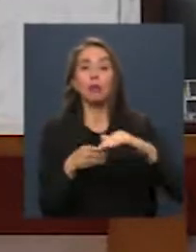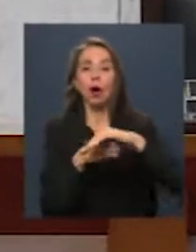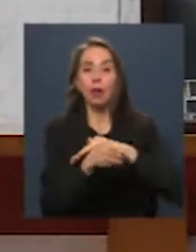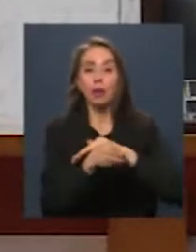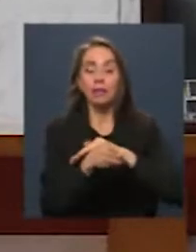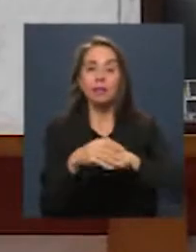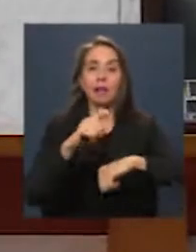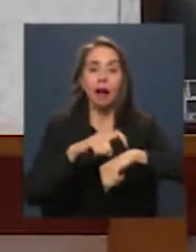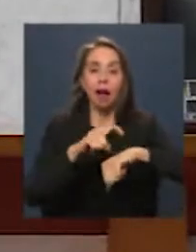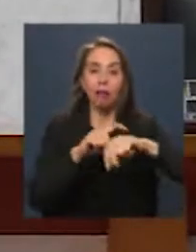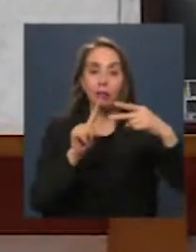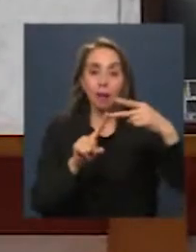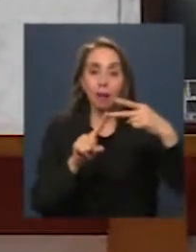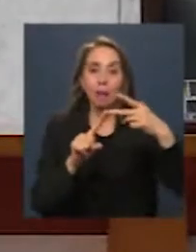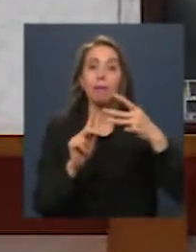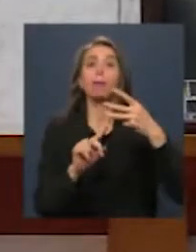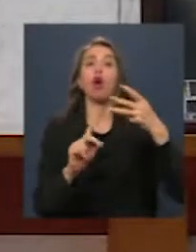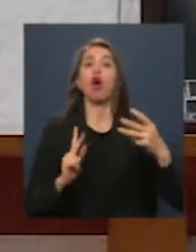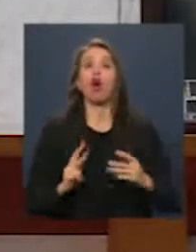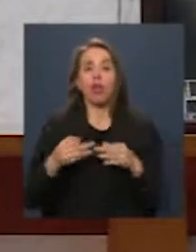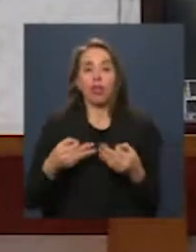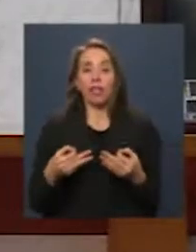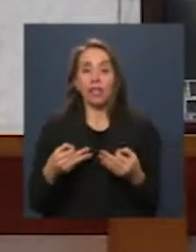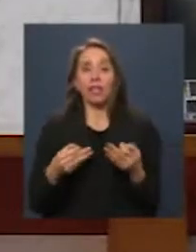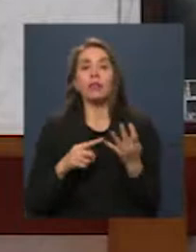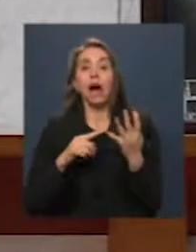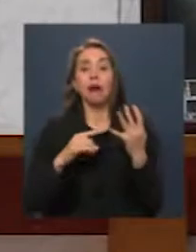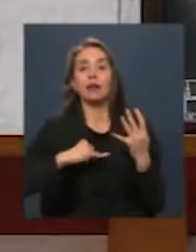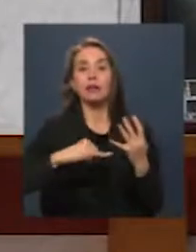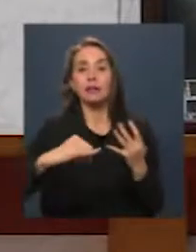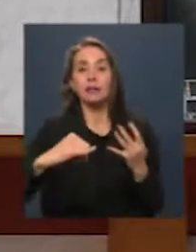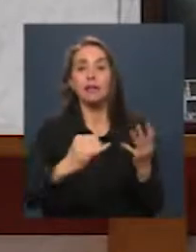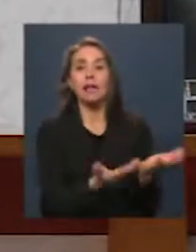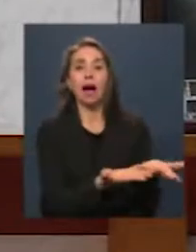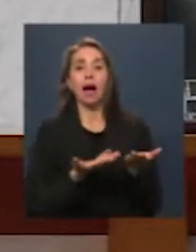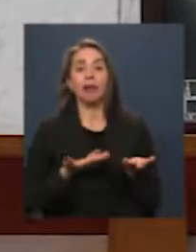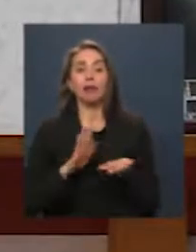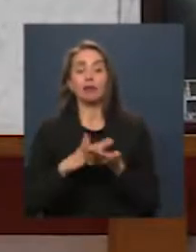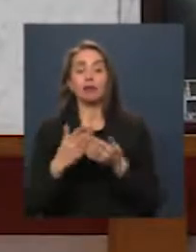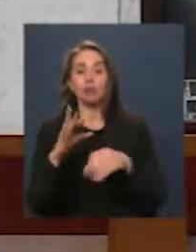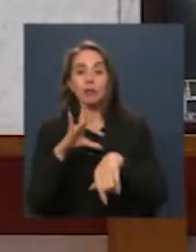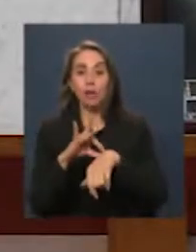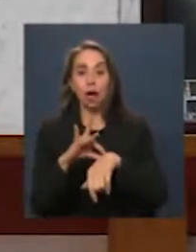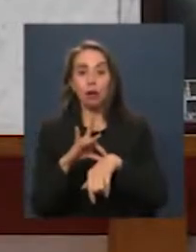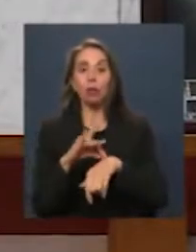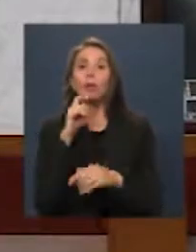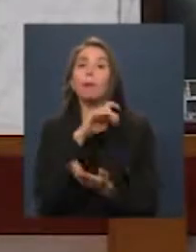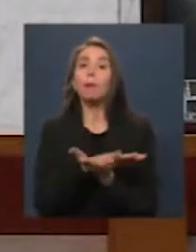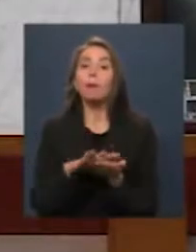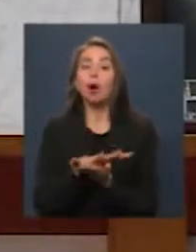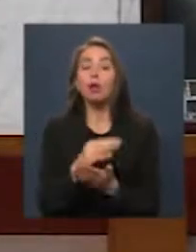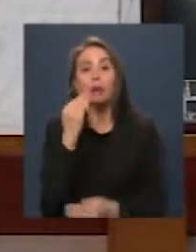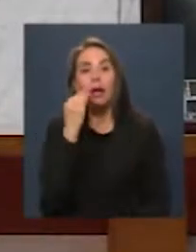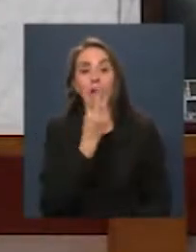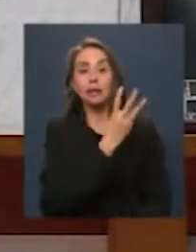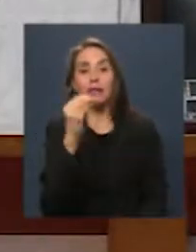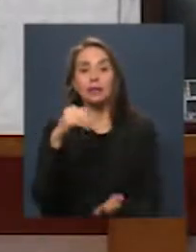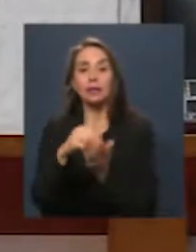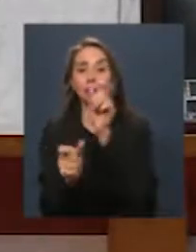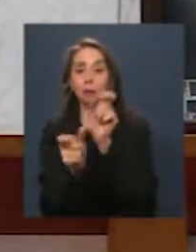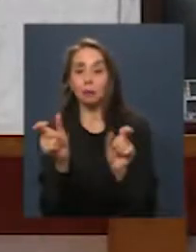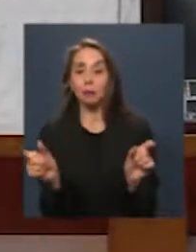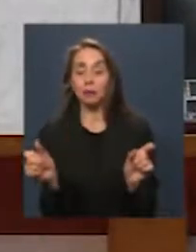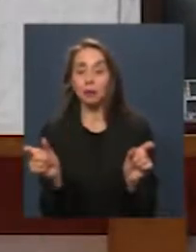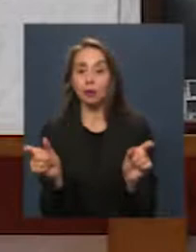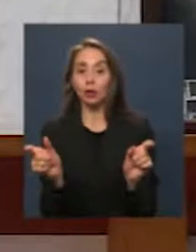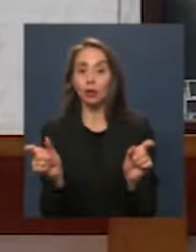oportunidad, dignidad y continuidad a la atención de salud. Por ejemplo, son casi 300.000 personas que hoy